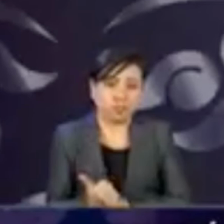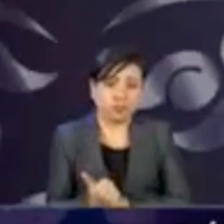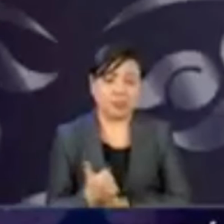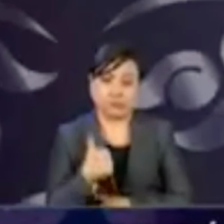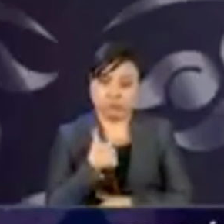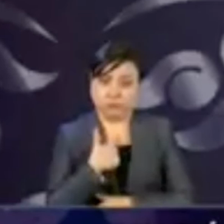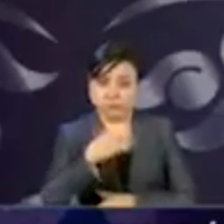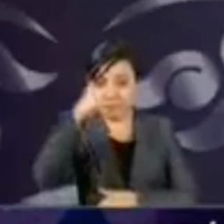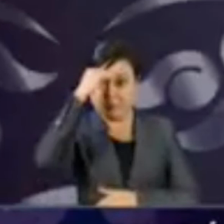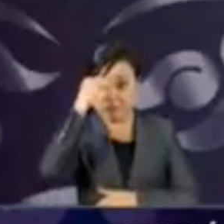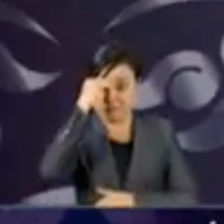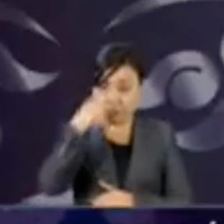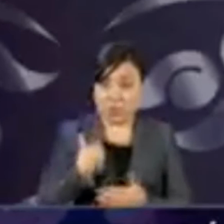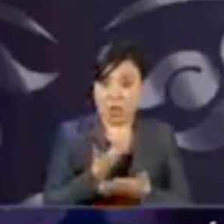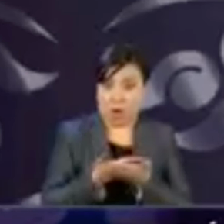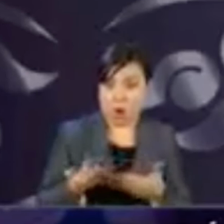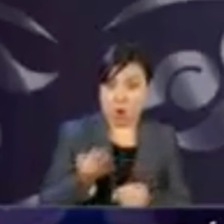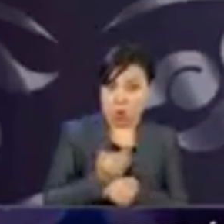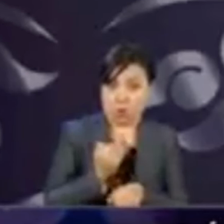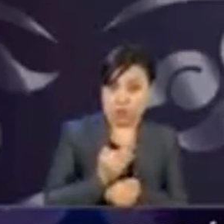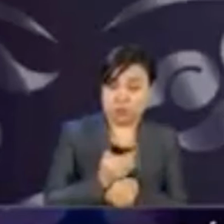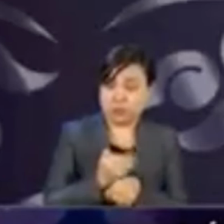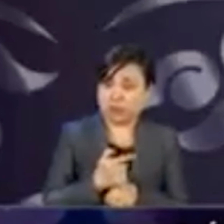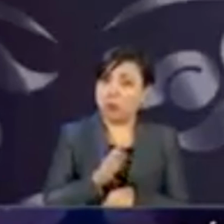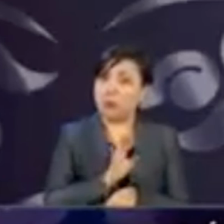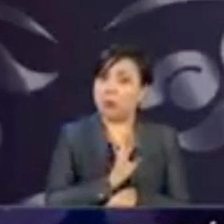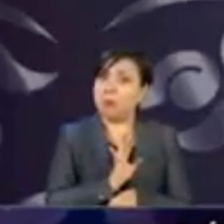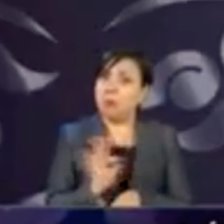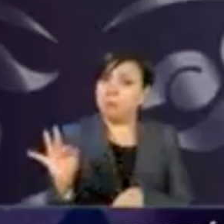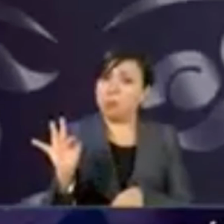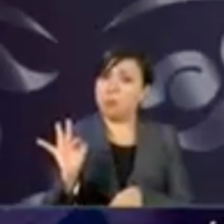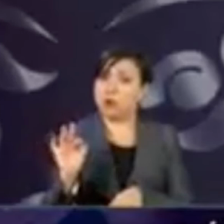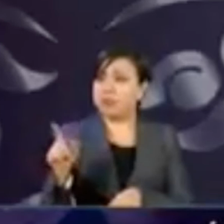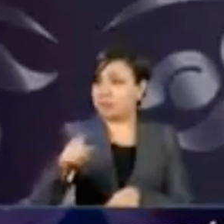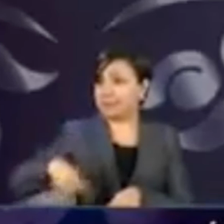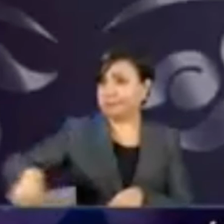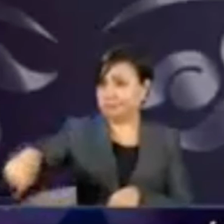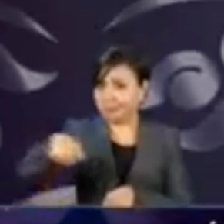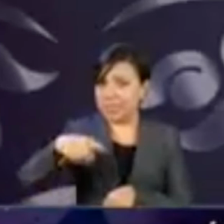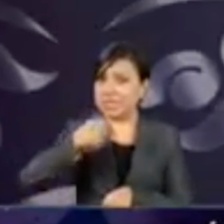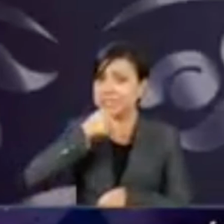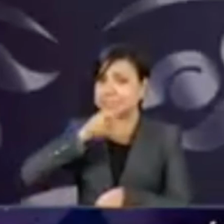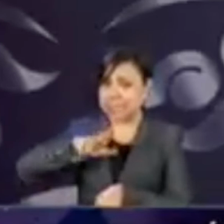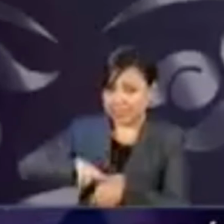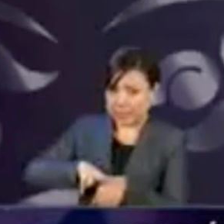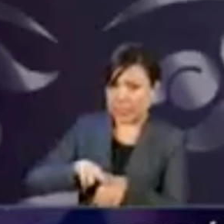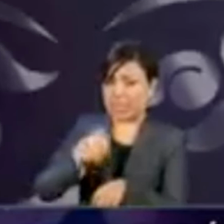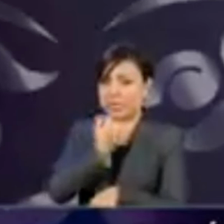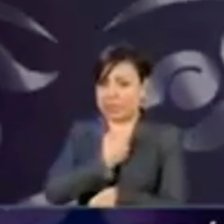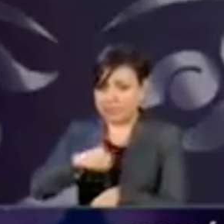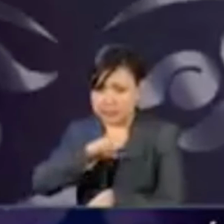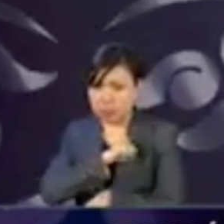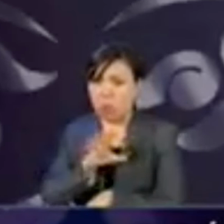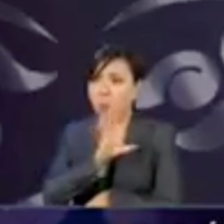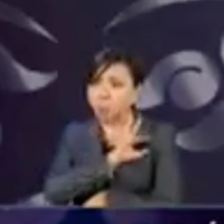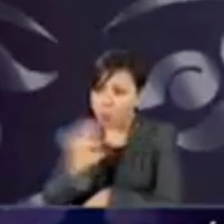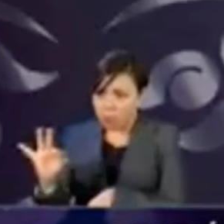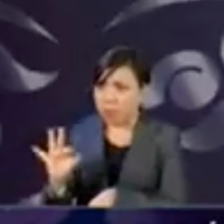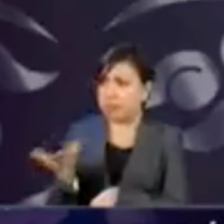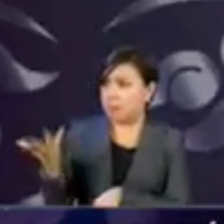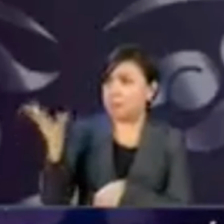condiciones estando dentro de los rangos que permitiría la secretaría de salud para poder sesionar